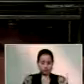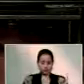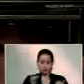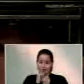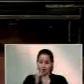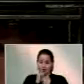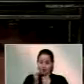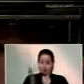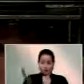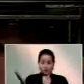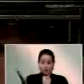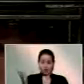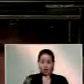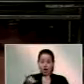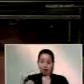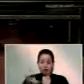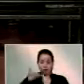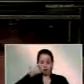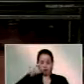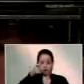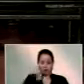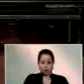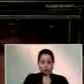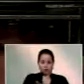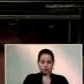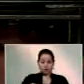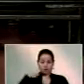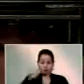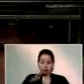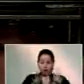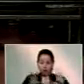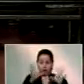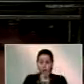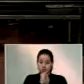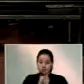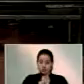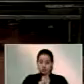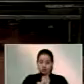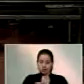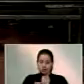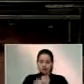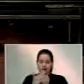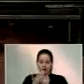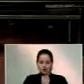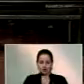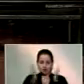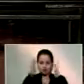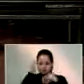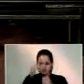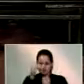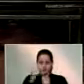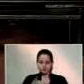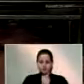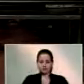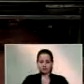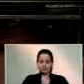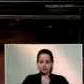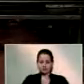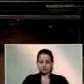Noticias Globovisión. Sigan con a los ciudadanos nuestra entrega estelar a las nueve de esta noche. Como siempre, les agradecemos su sintonía.